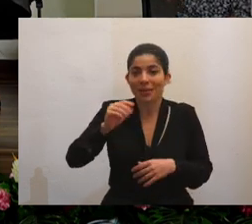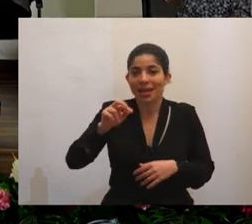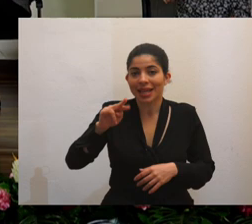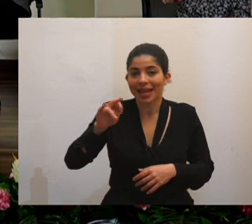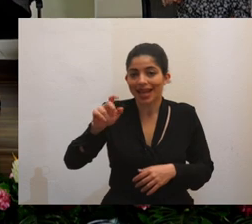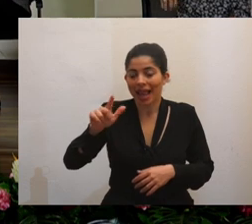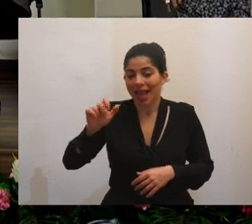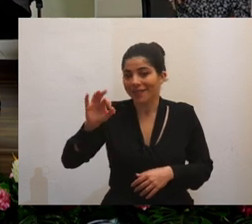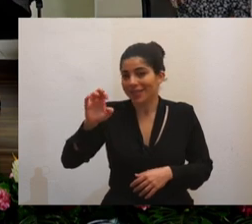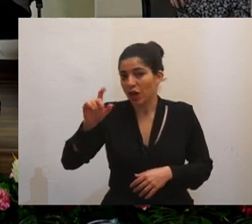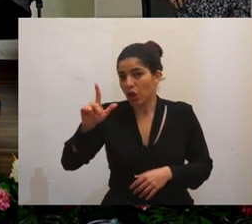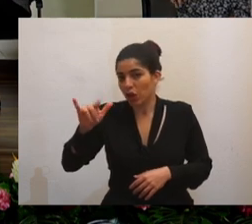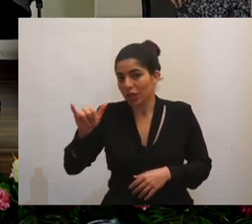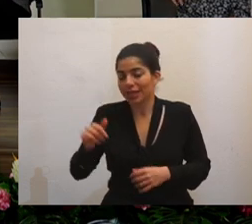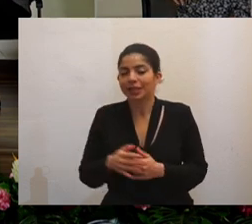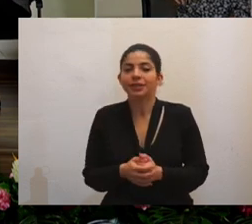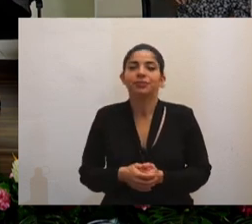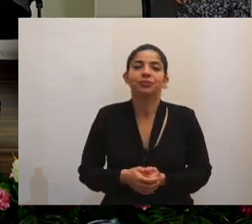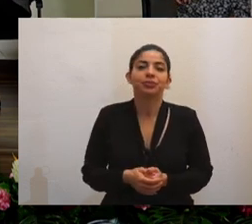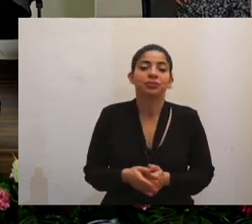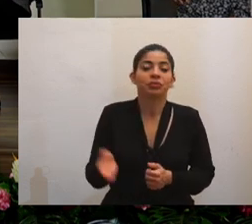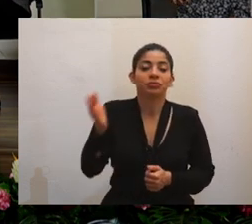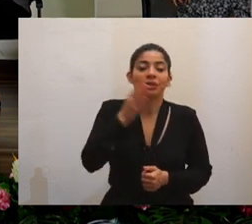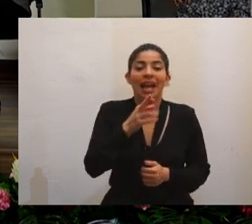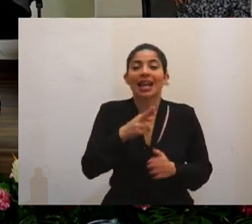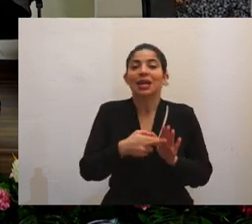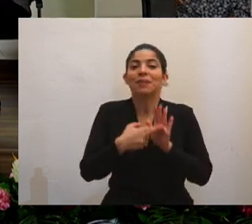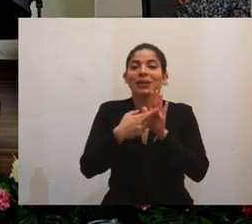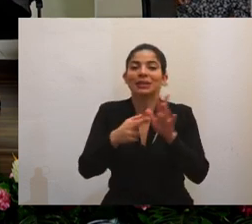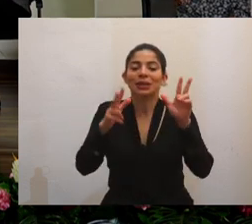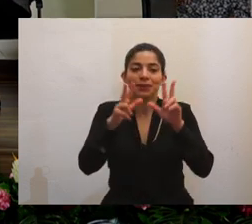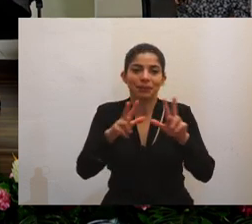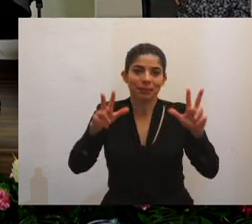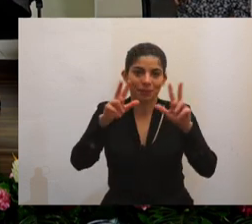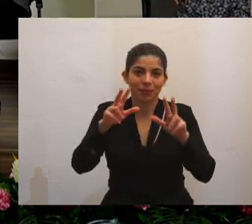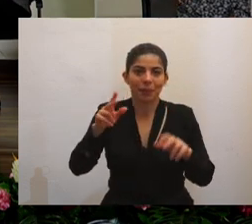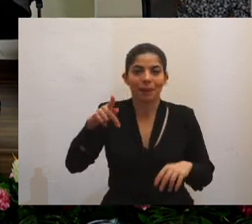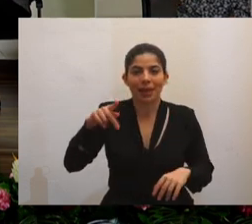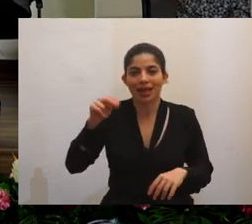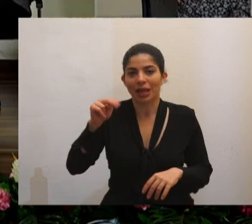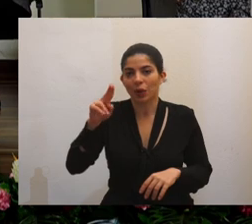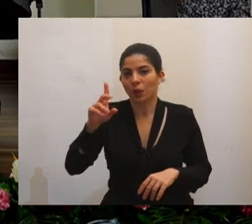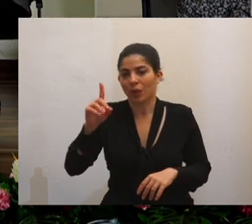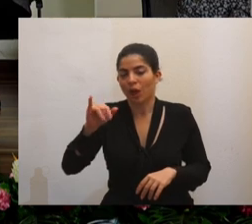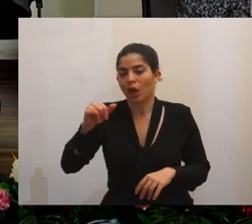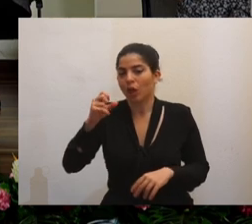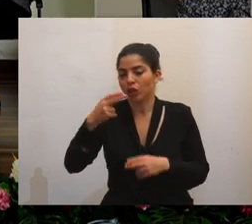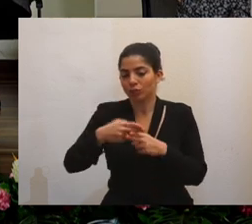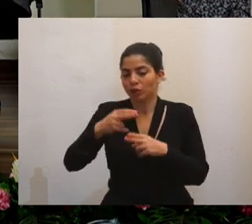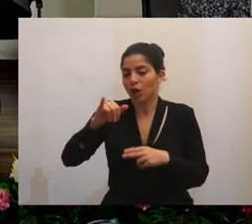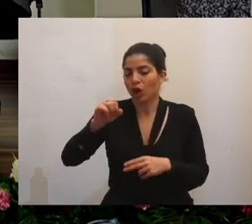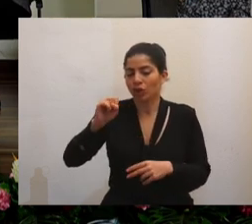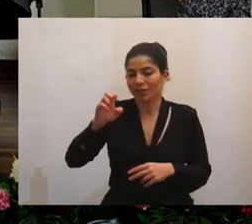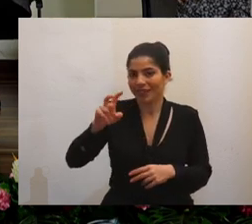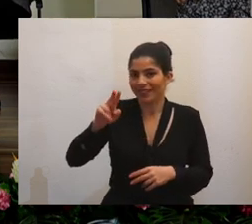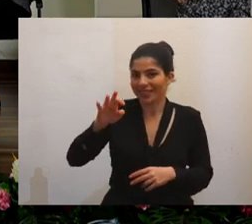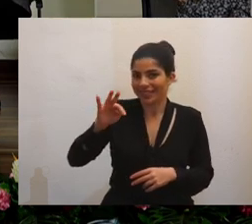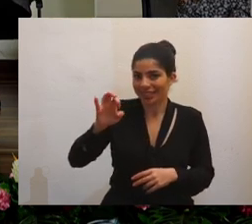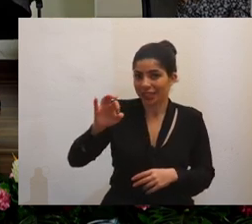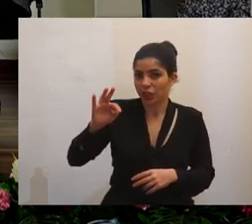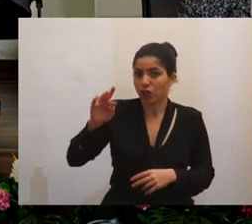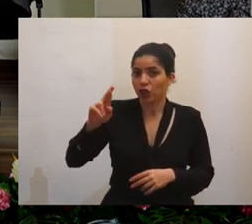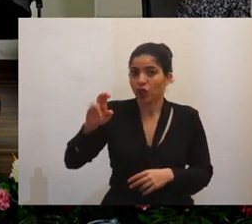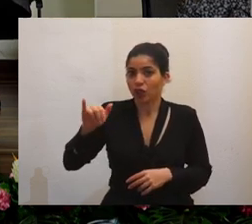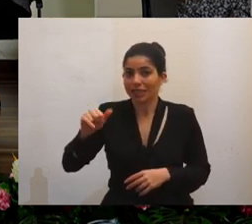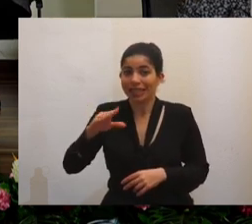Feoli, al representante del PNUD, don José Vicente Troya, y realmente muy